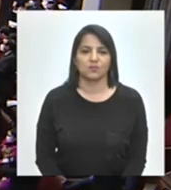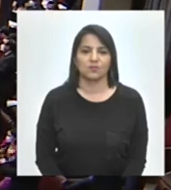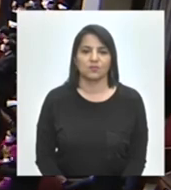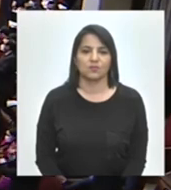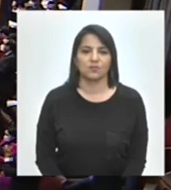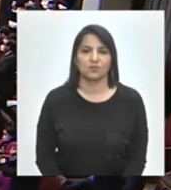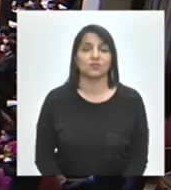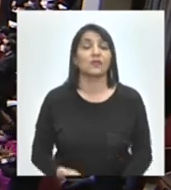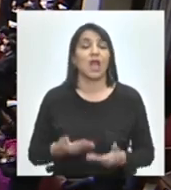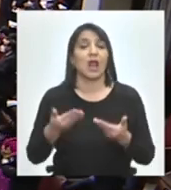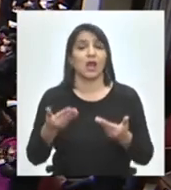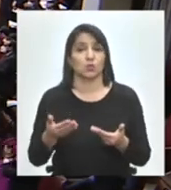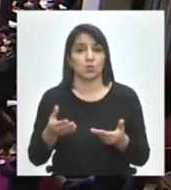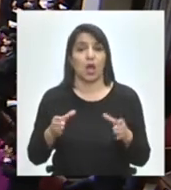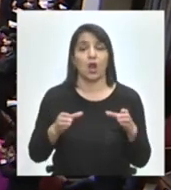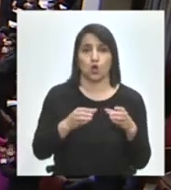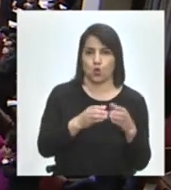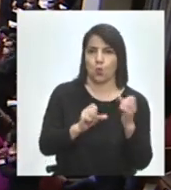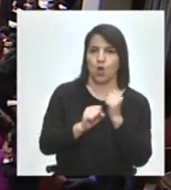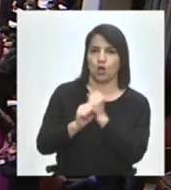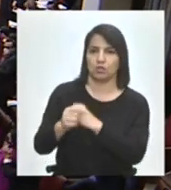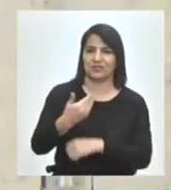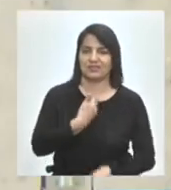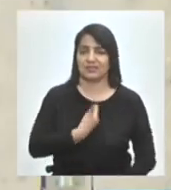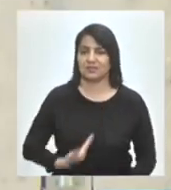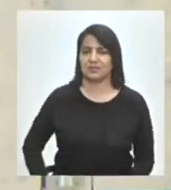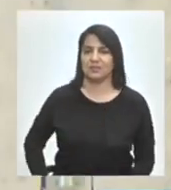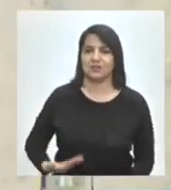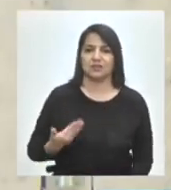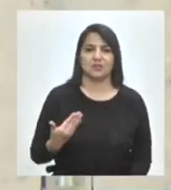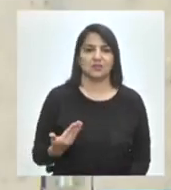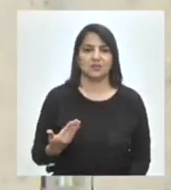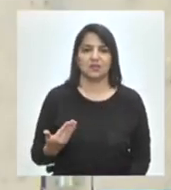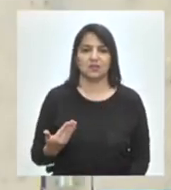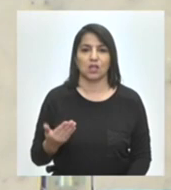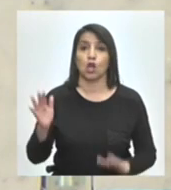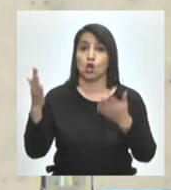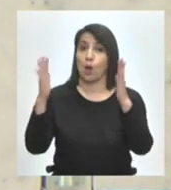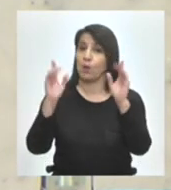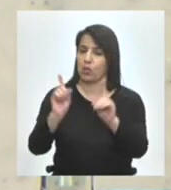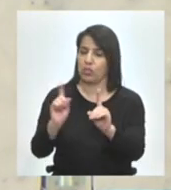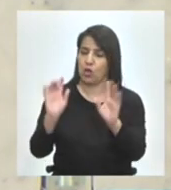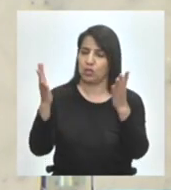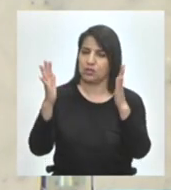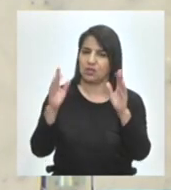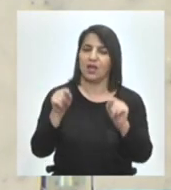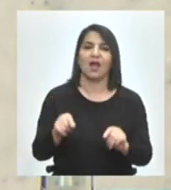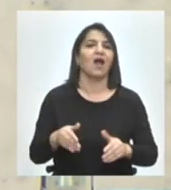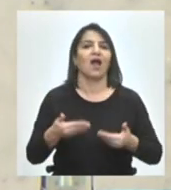A la actual oposición, no aplaudan tanto,